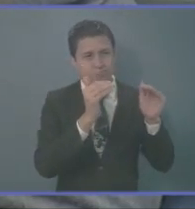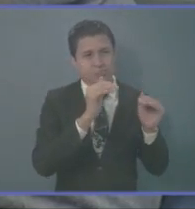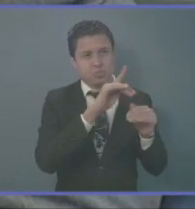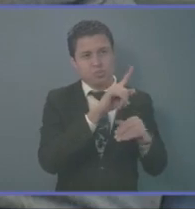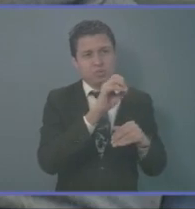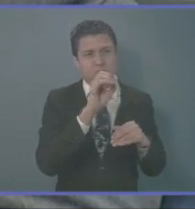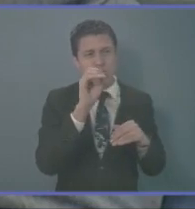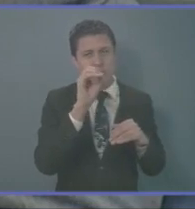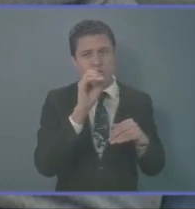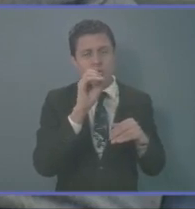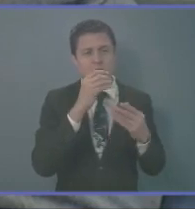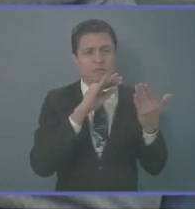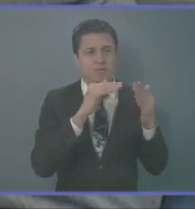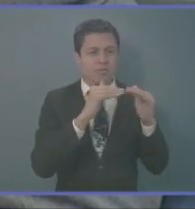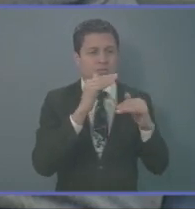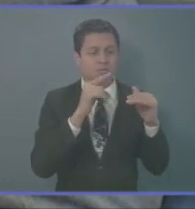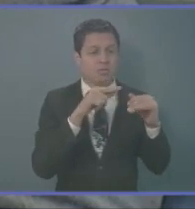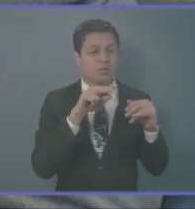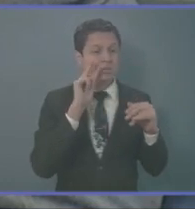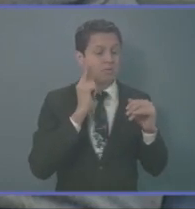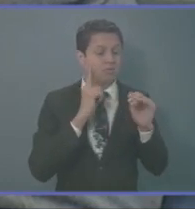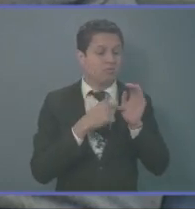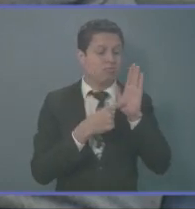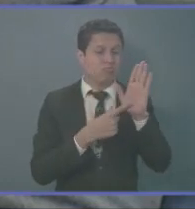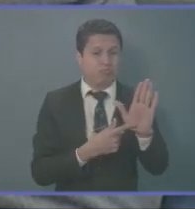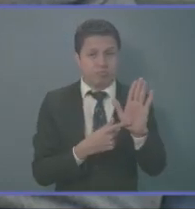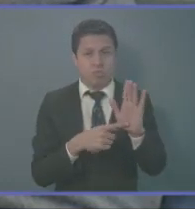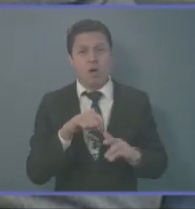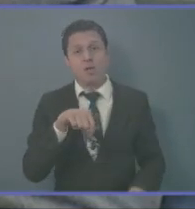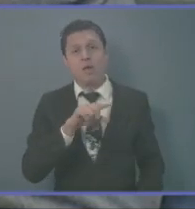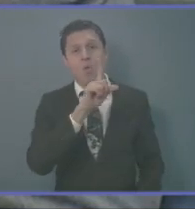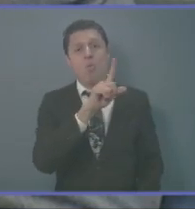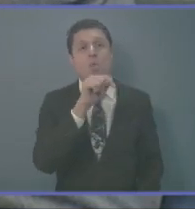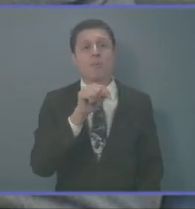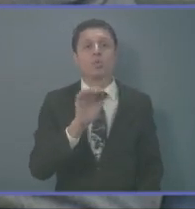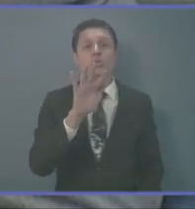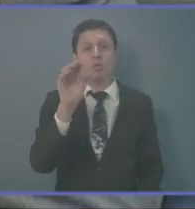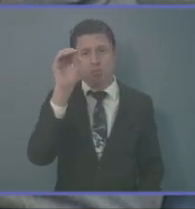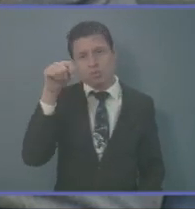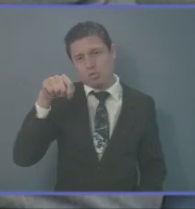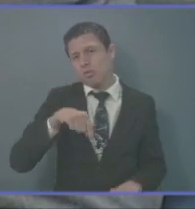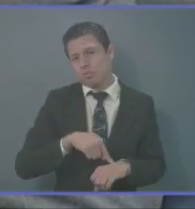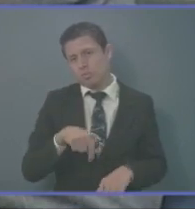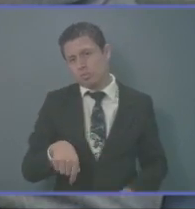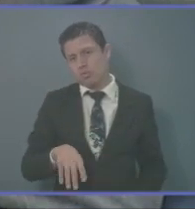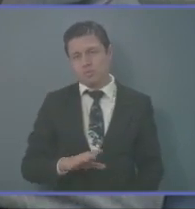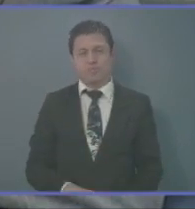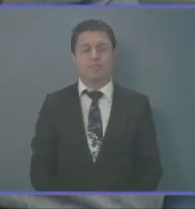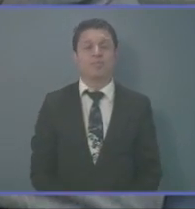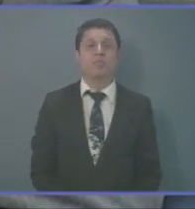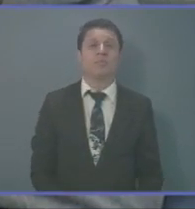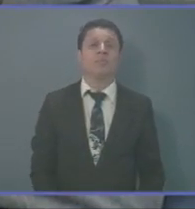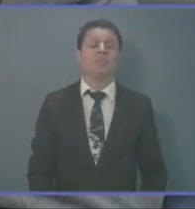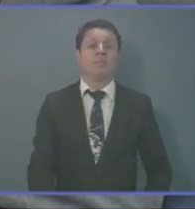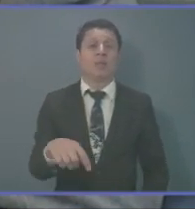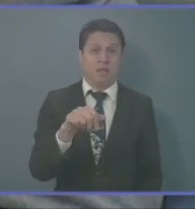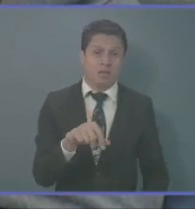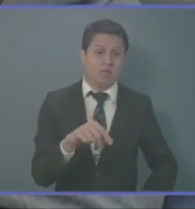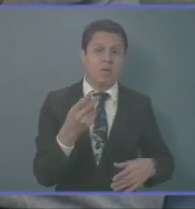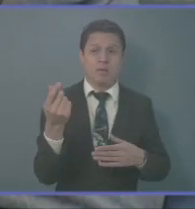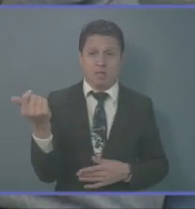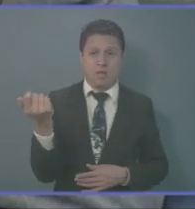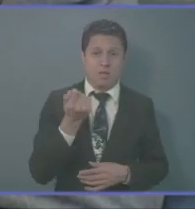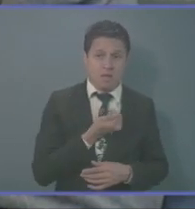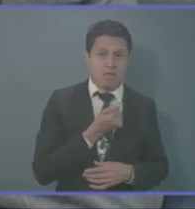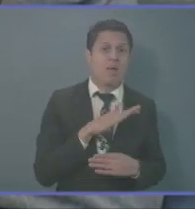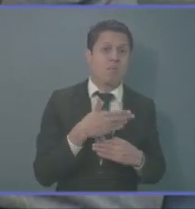puntos básicos. La tasa indicativa actualmente es del 1.5%. Cargo por servicios,